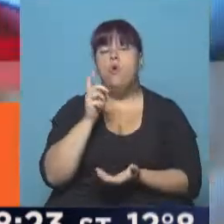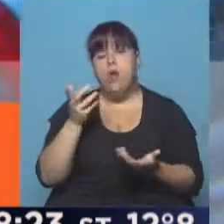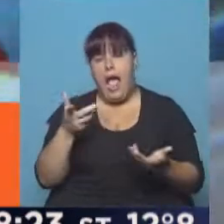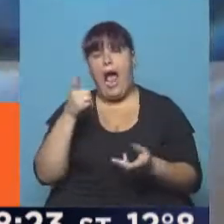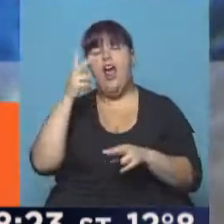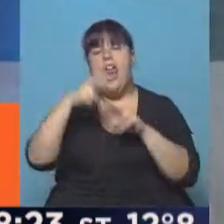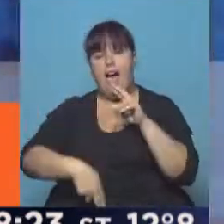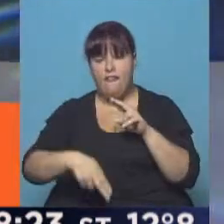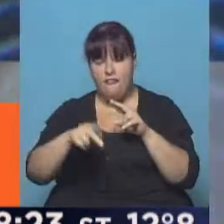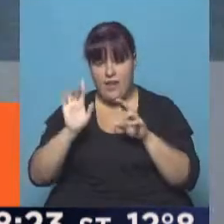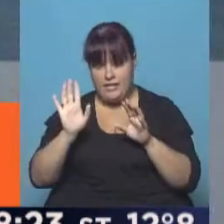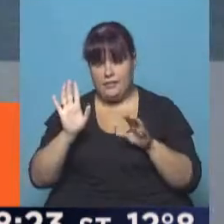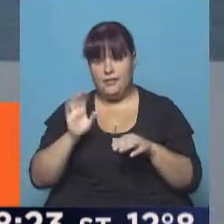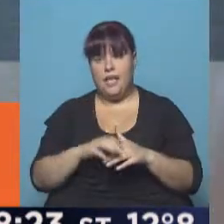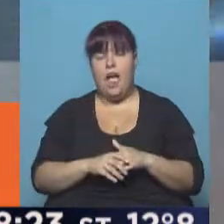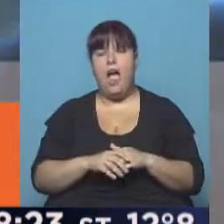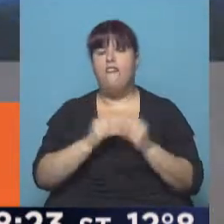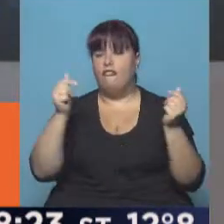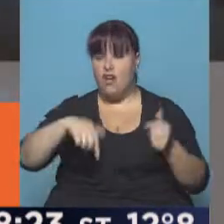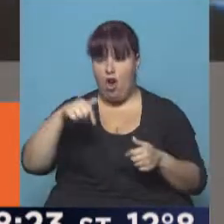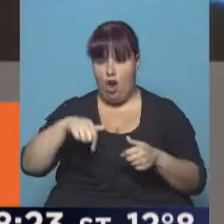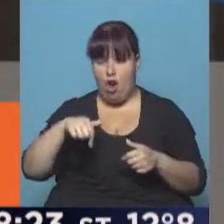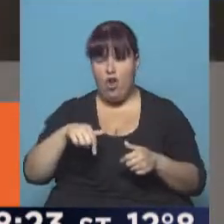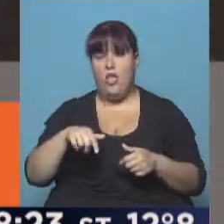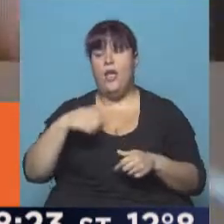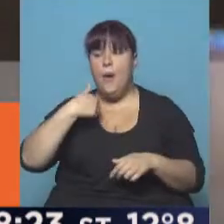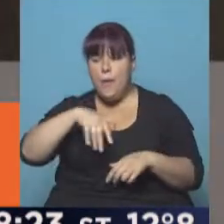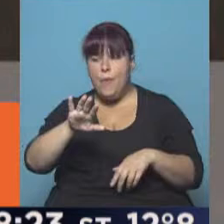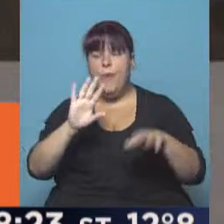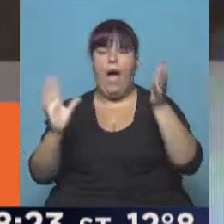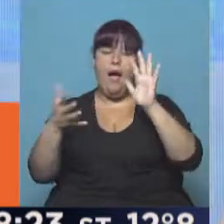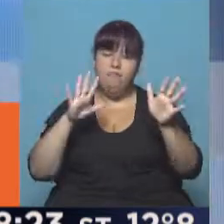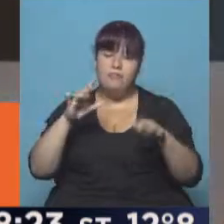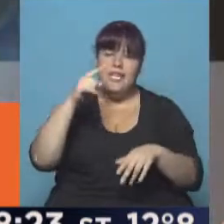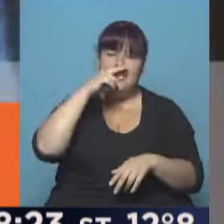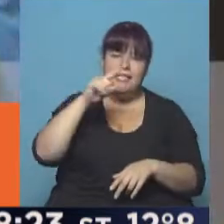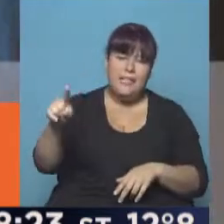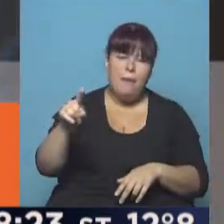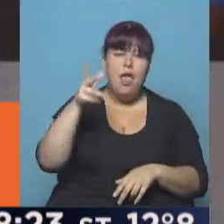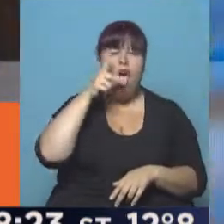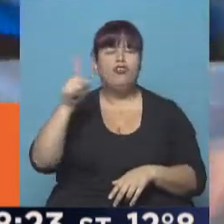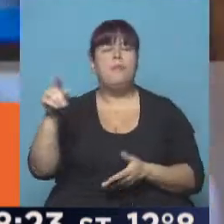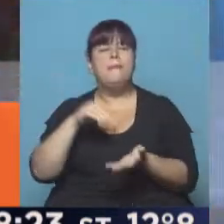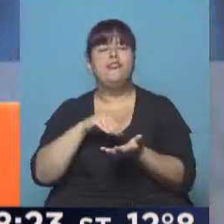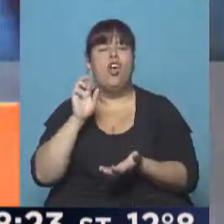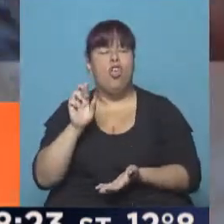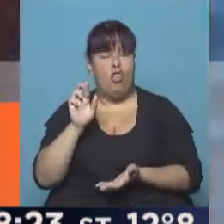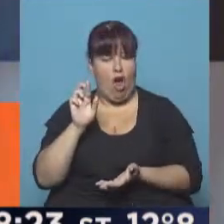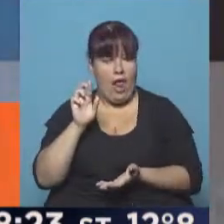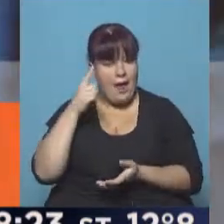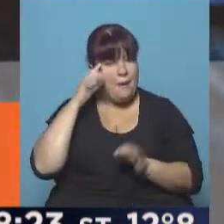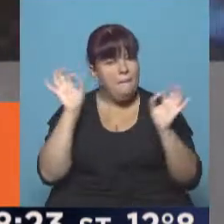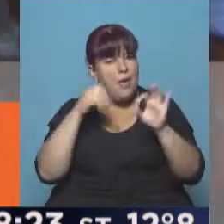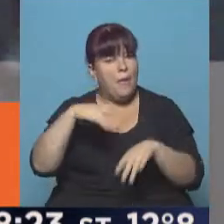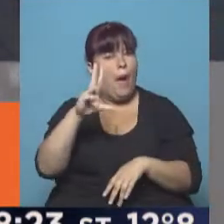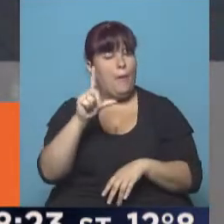el plazo se termina hoy. Va a ser más o menos entre 7.000 y 8.000 millones de dólares los que están